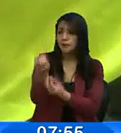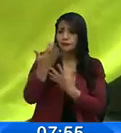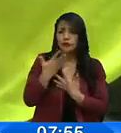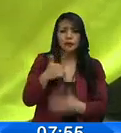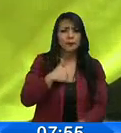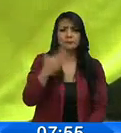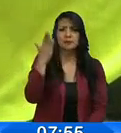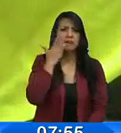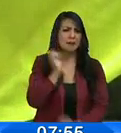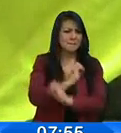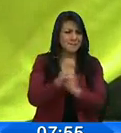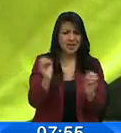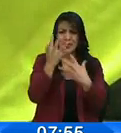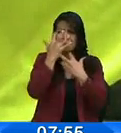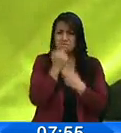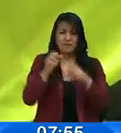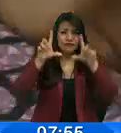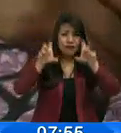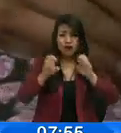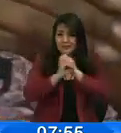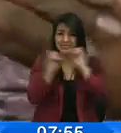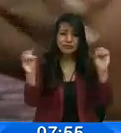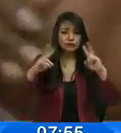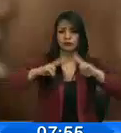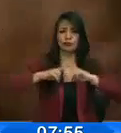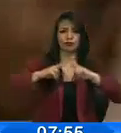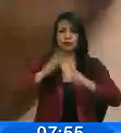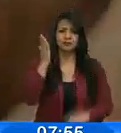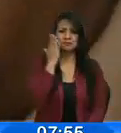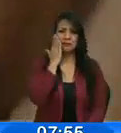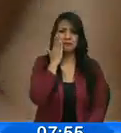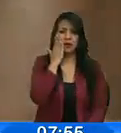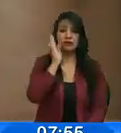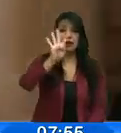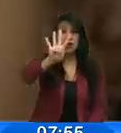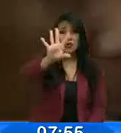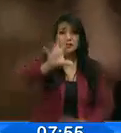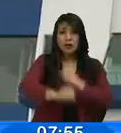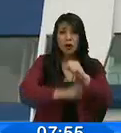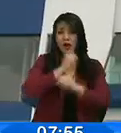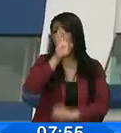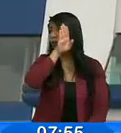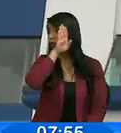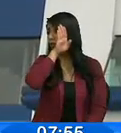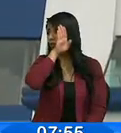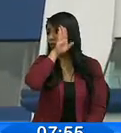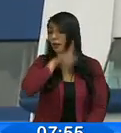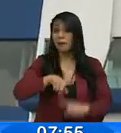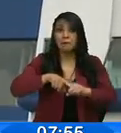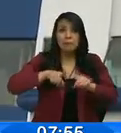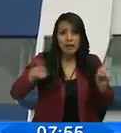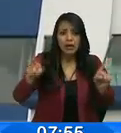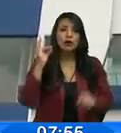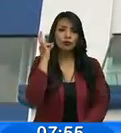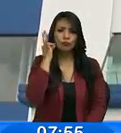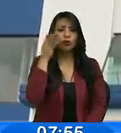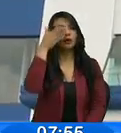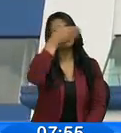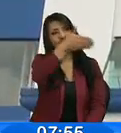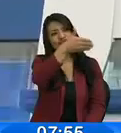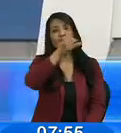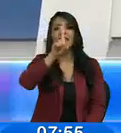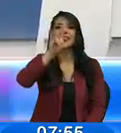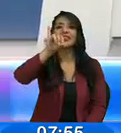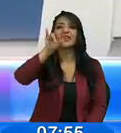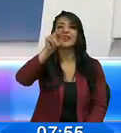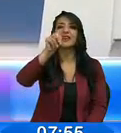madre, nunca, ni una foto, nunca. No se habían visto durante 45 años, pero no fue sino poner la denuncia en la Dirección de